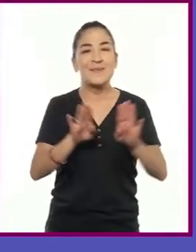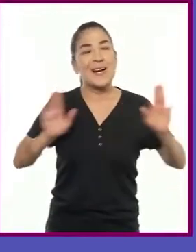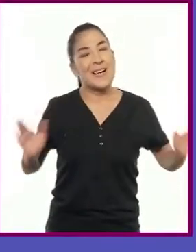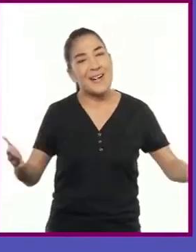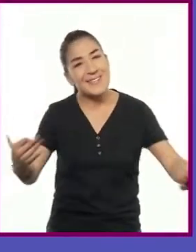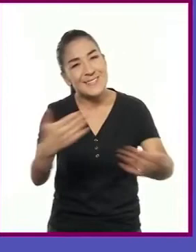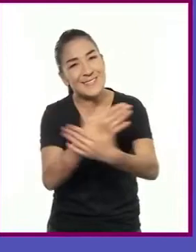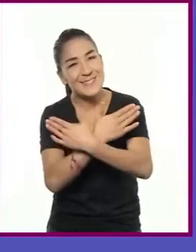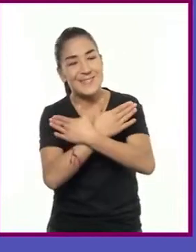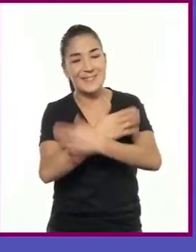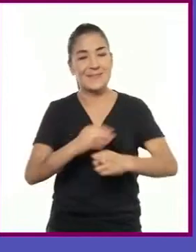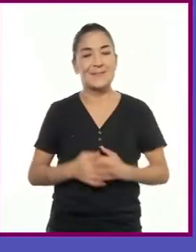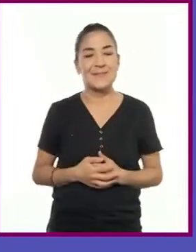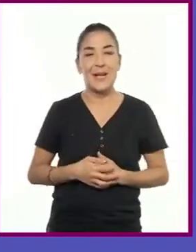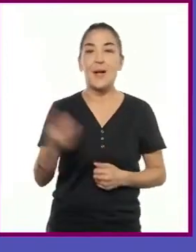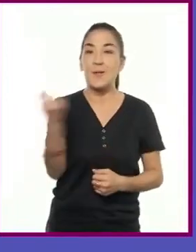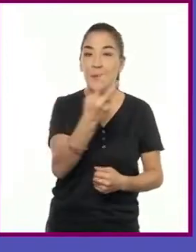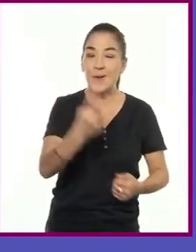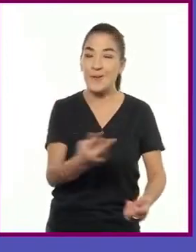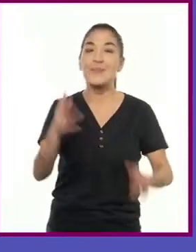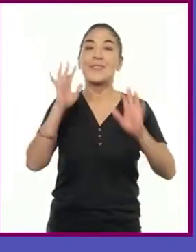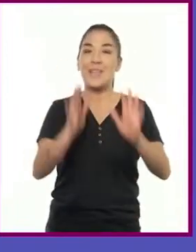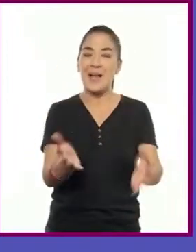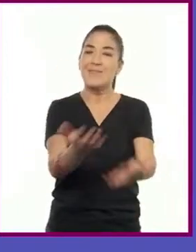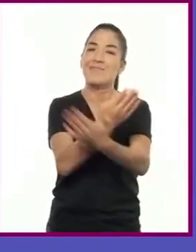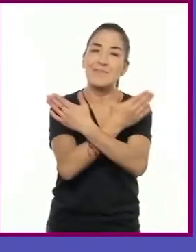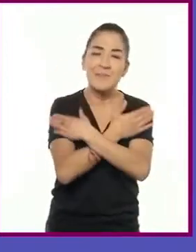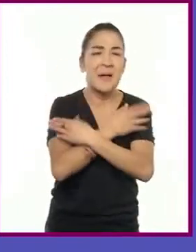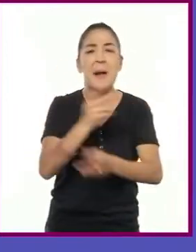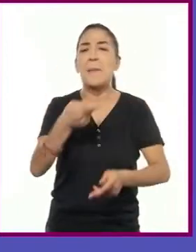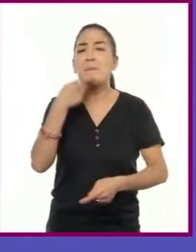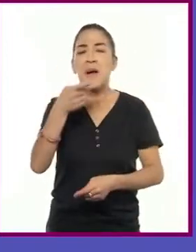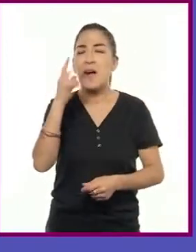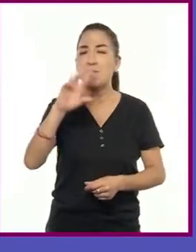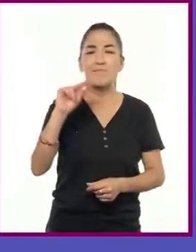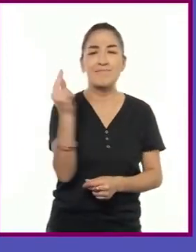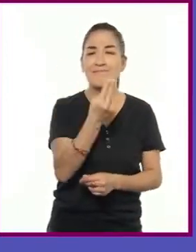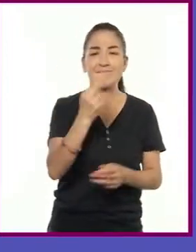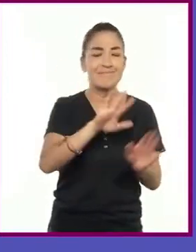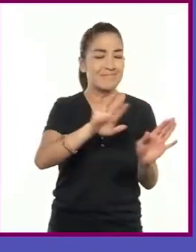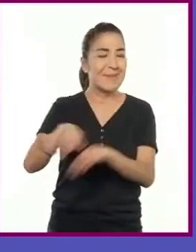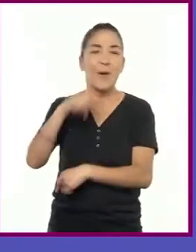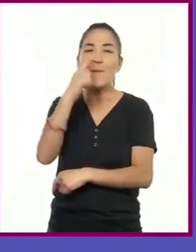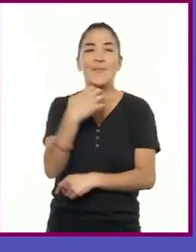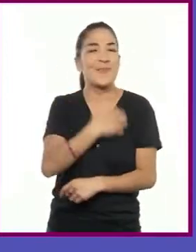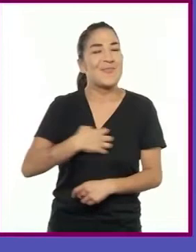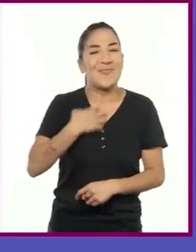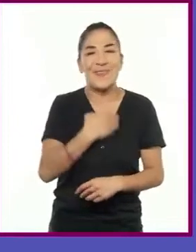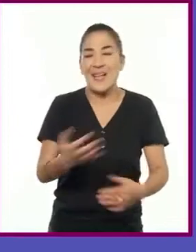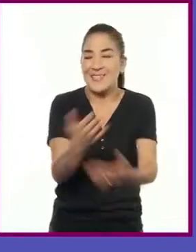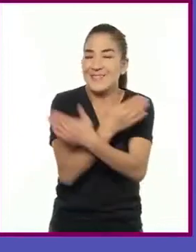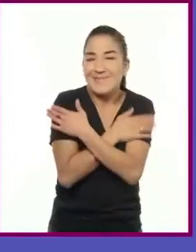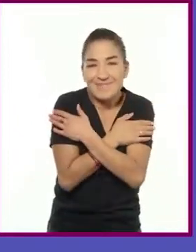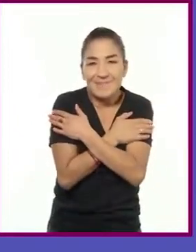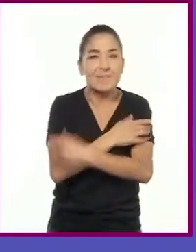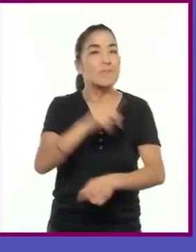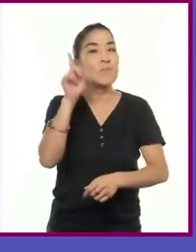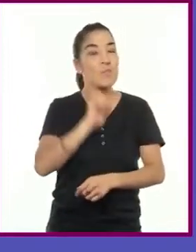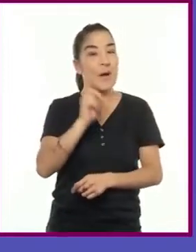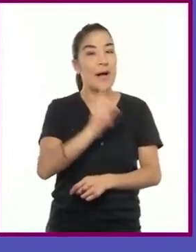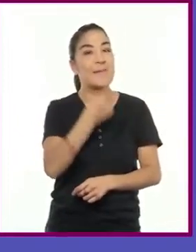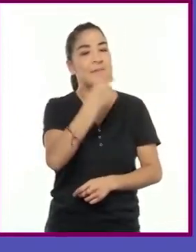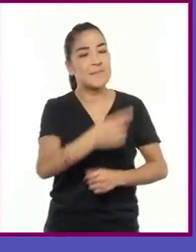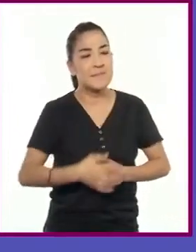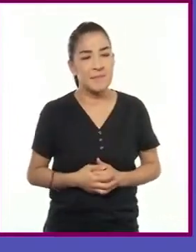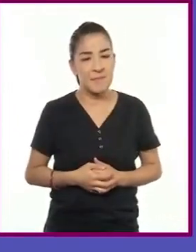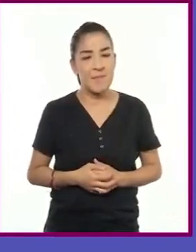recibir. Ambos se abrazaron, sin hablarse palabra del sobrado contentamiento. Y la dama le dijo: ¿En